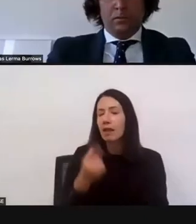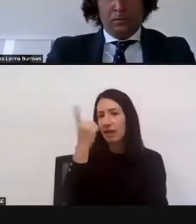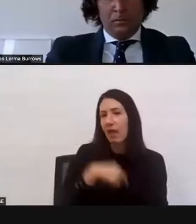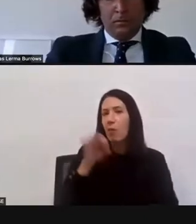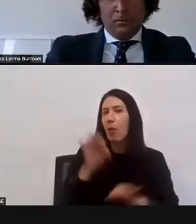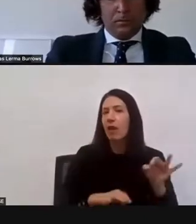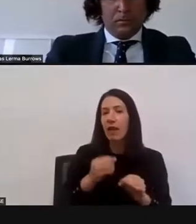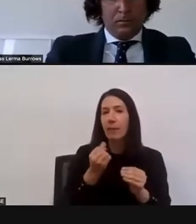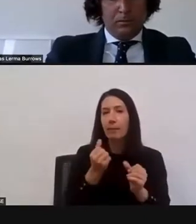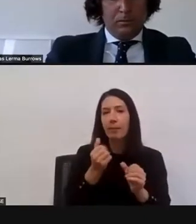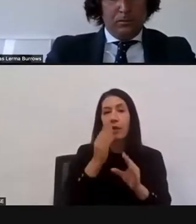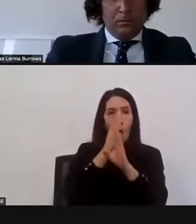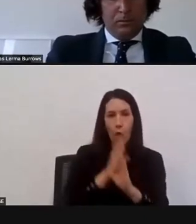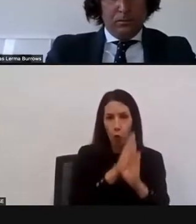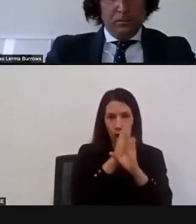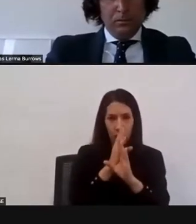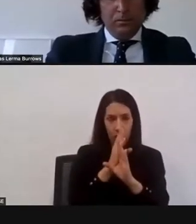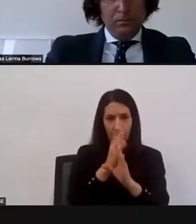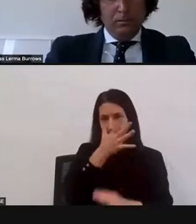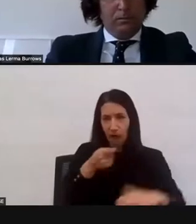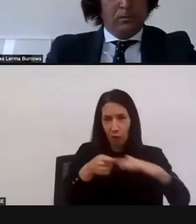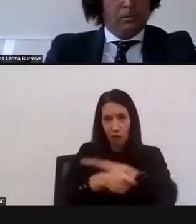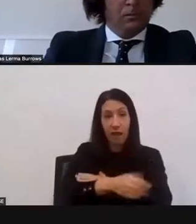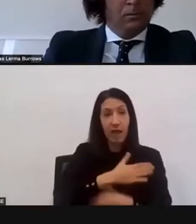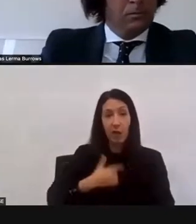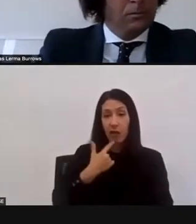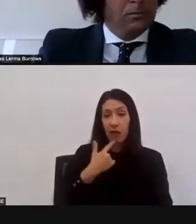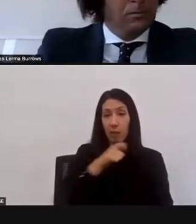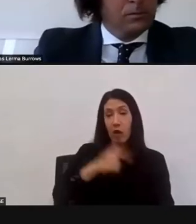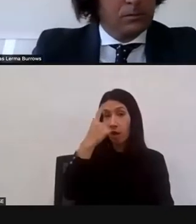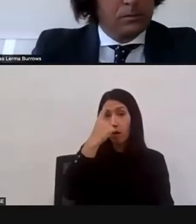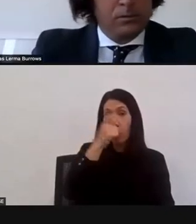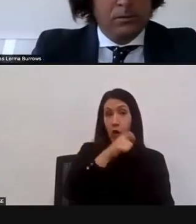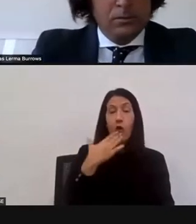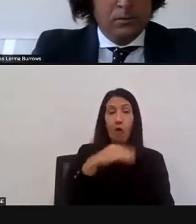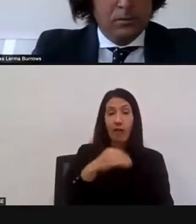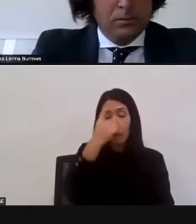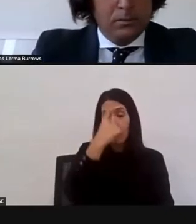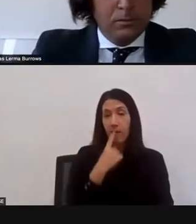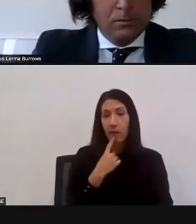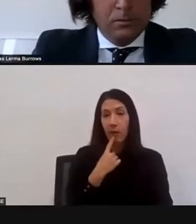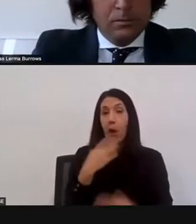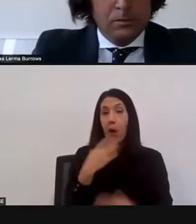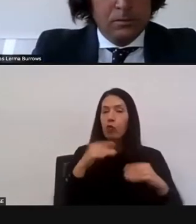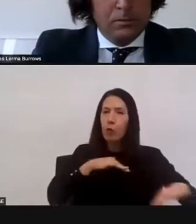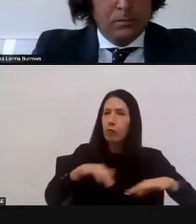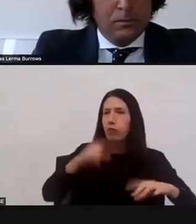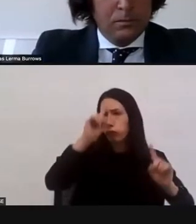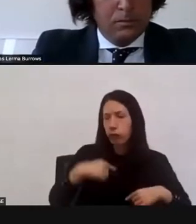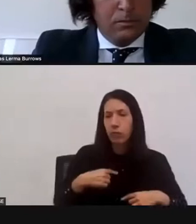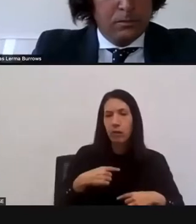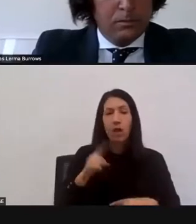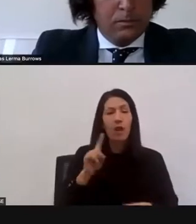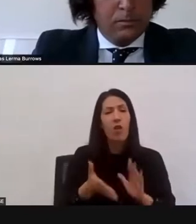denuncias. El perfil de los jóvenes no son muy proactivos en el sentido de no son tendentes